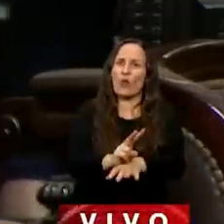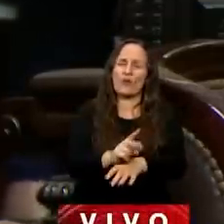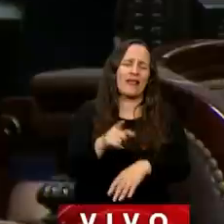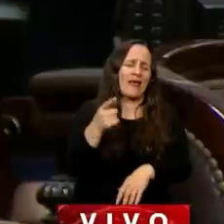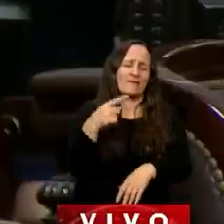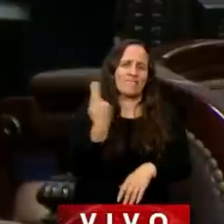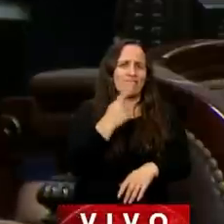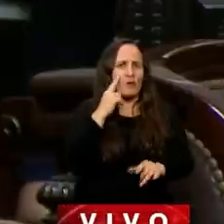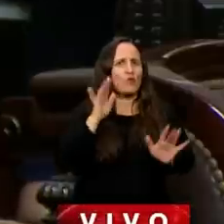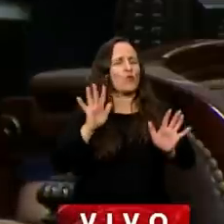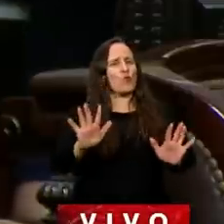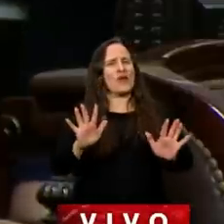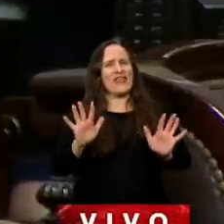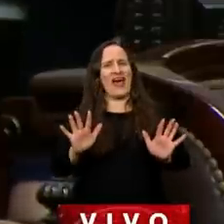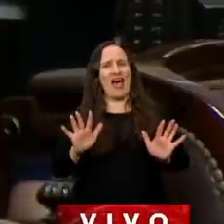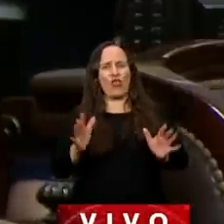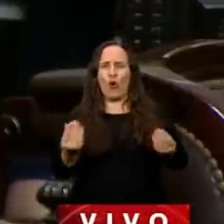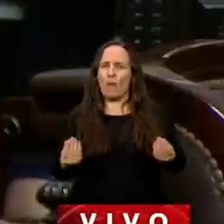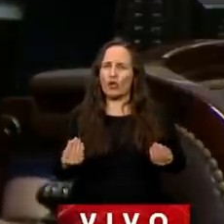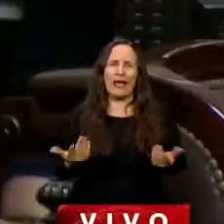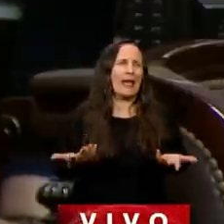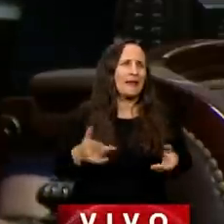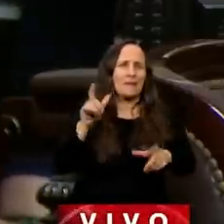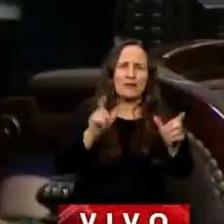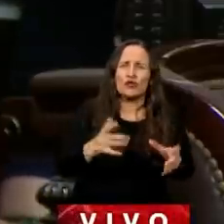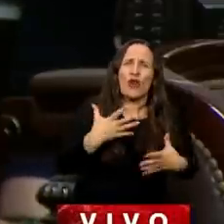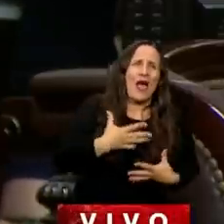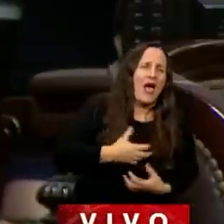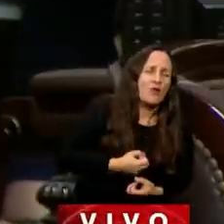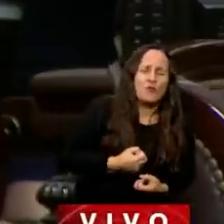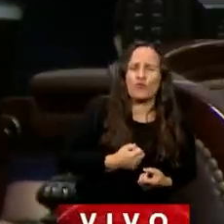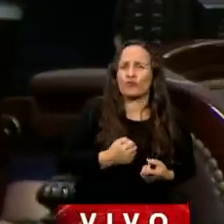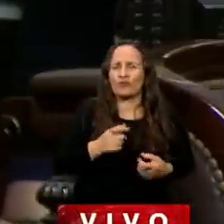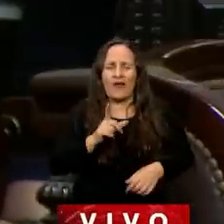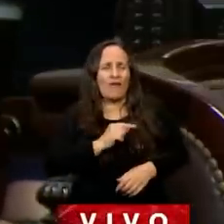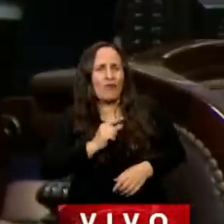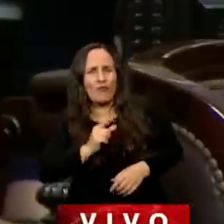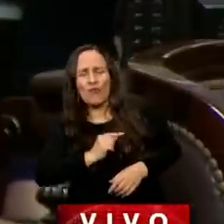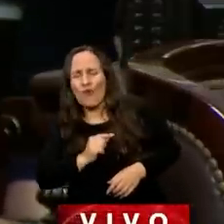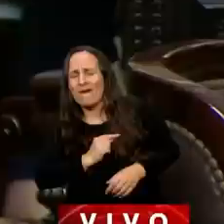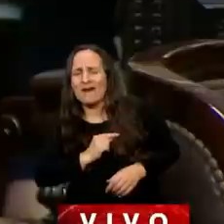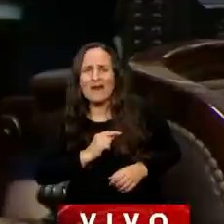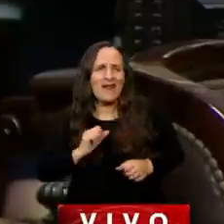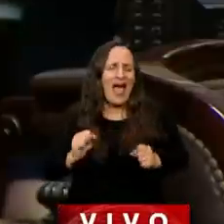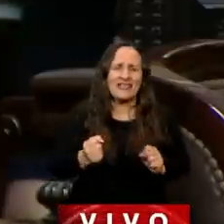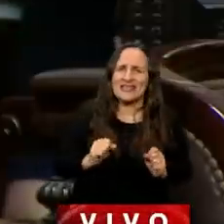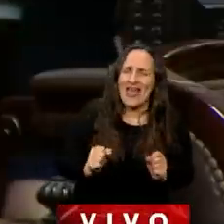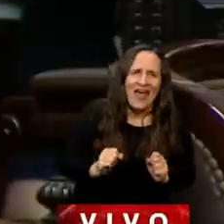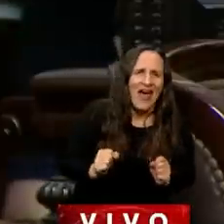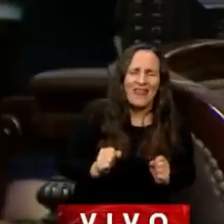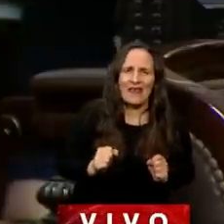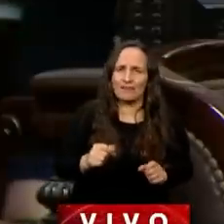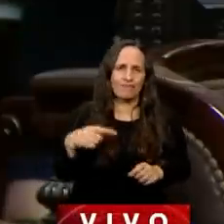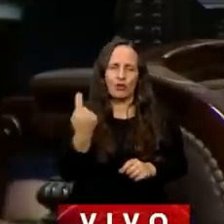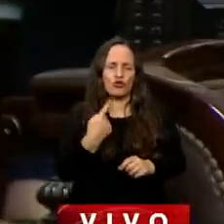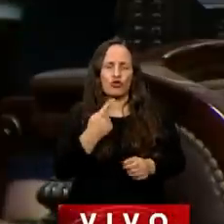muy cuidadosos, porque está en juego el dolor, la angustia, la ansiedad de las víctimas de inseguridad y tenemos que pensar sistemáticamente nuestras